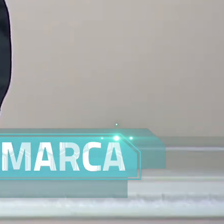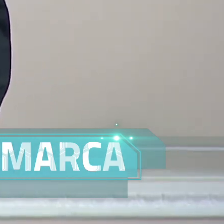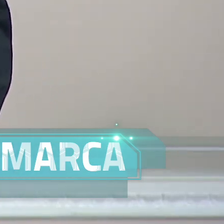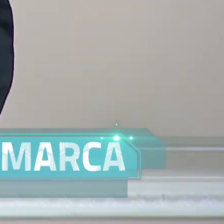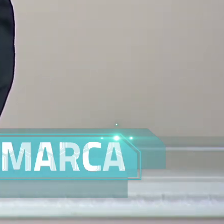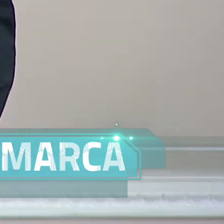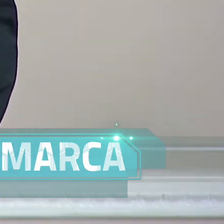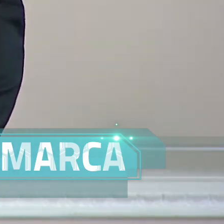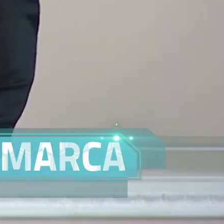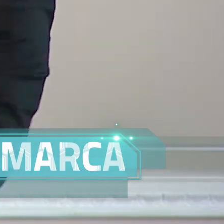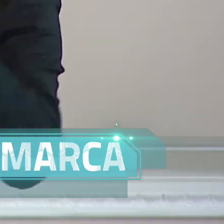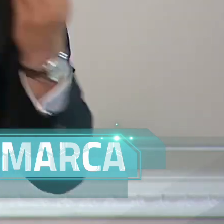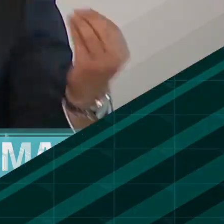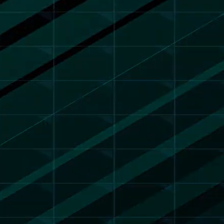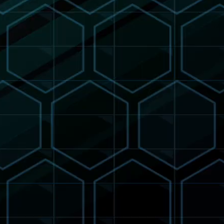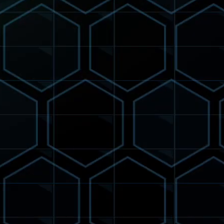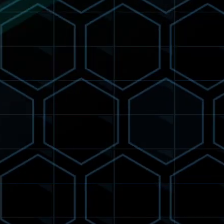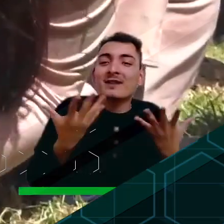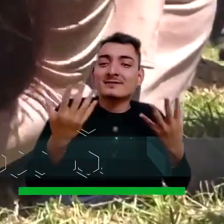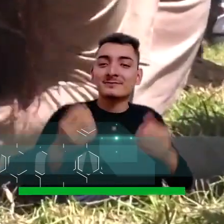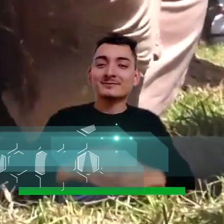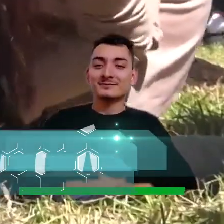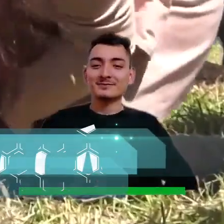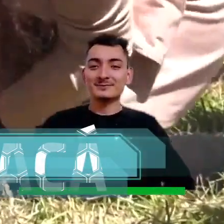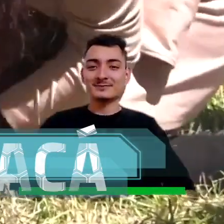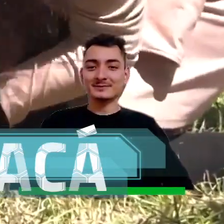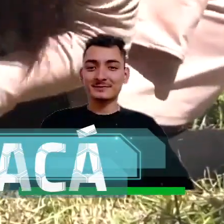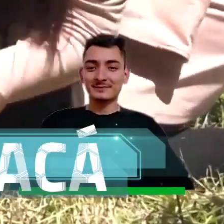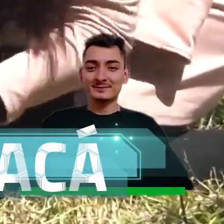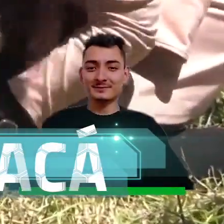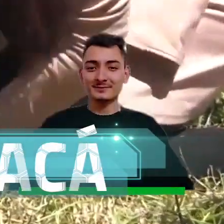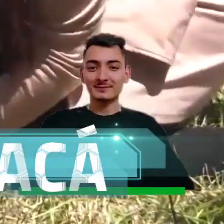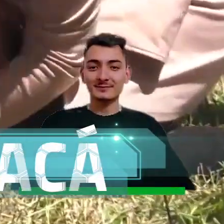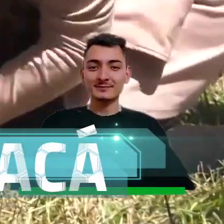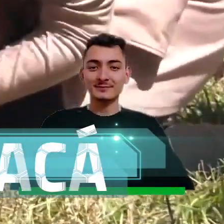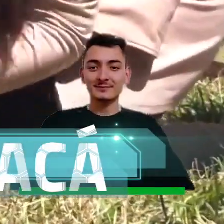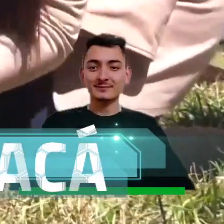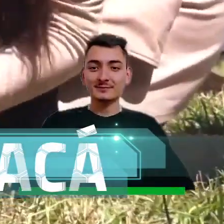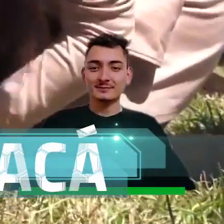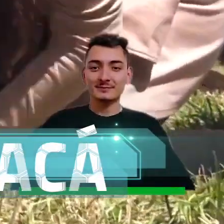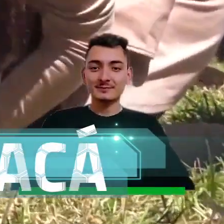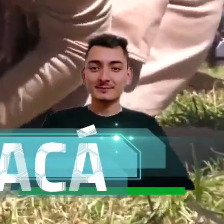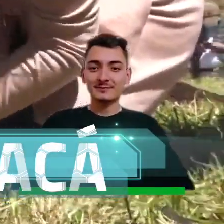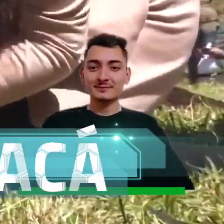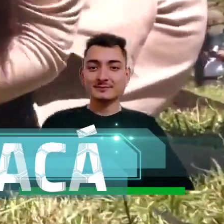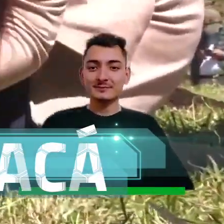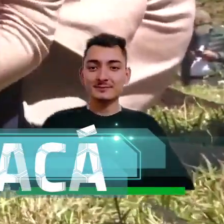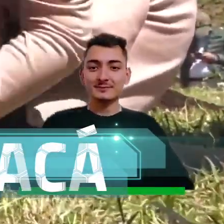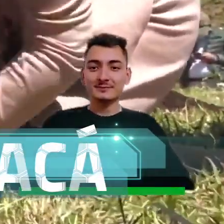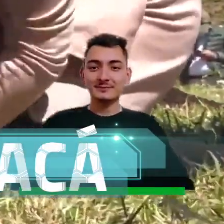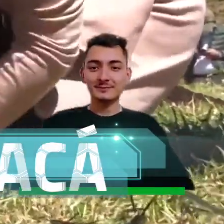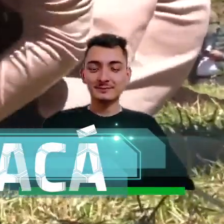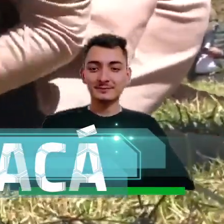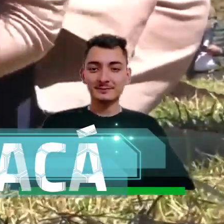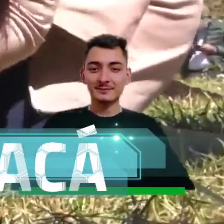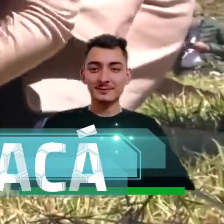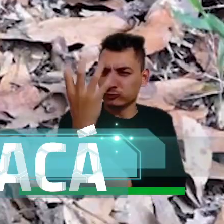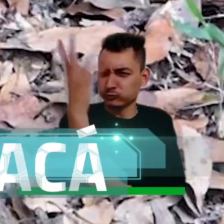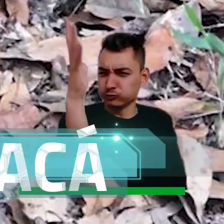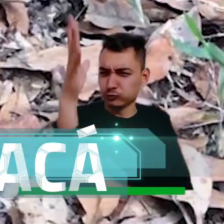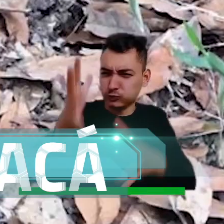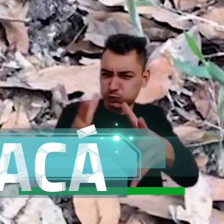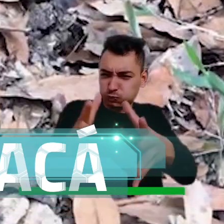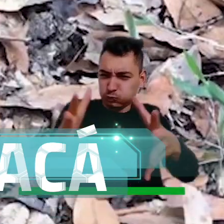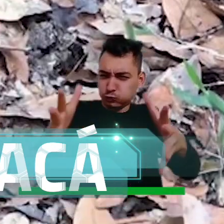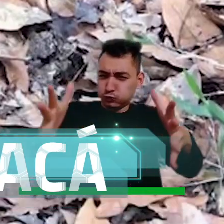década en estructurarse. Con el fin de recuperar zonas de recarga hídrica, la Secretaría de Ambiente y Desarrollo Sostenible de Boyacá desarrolla